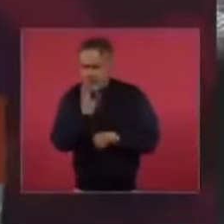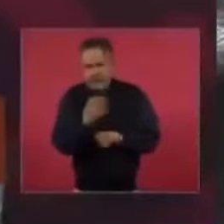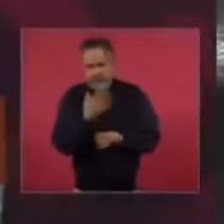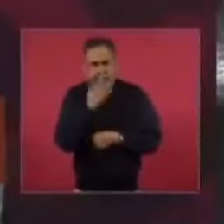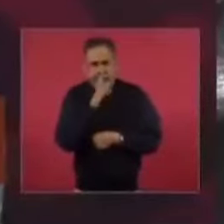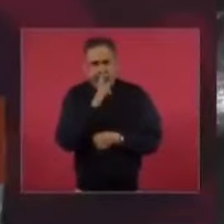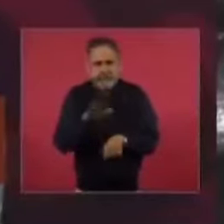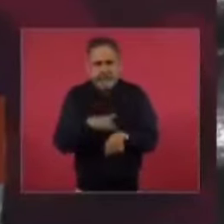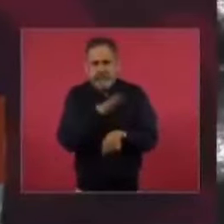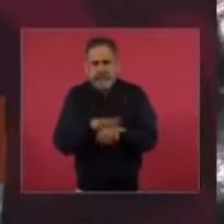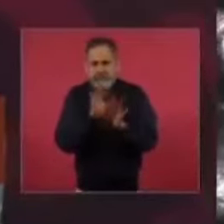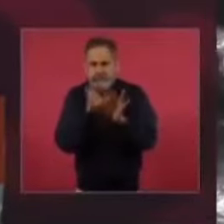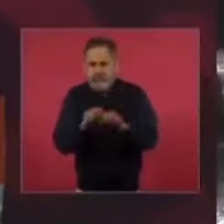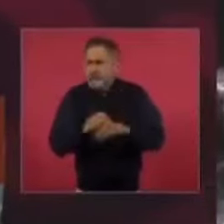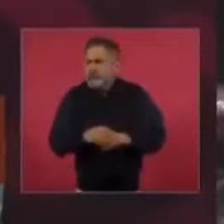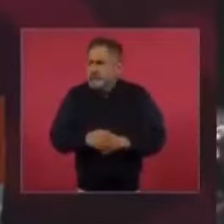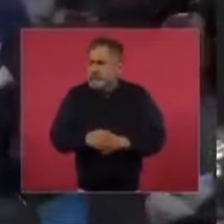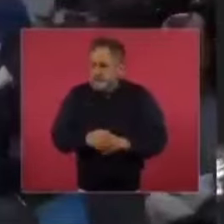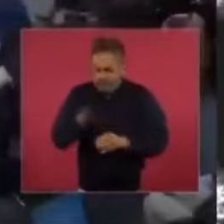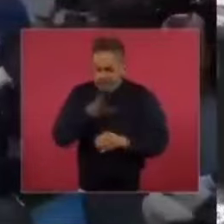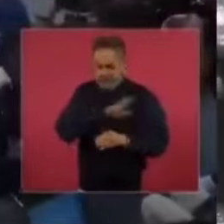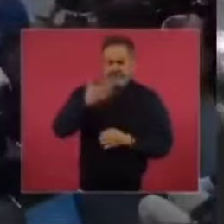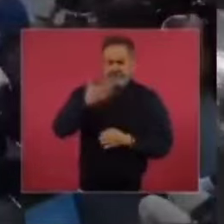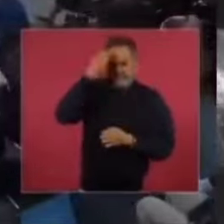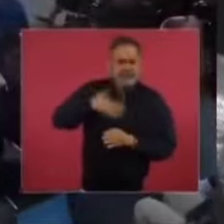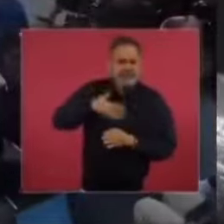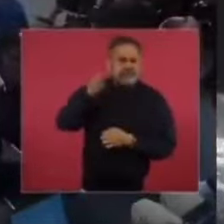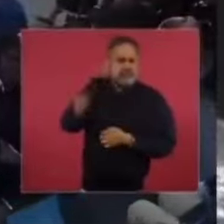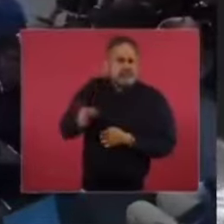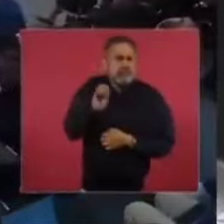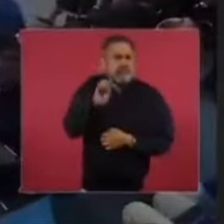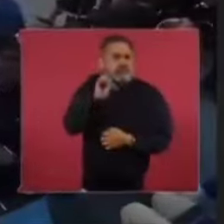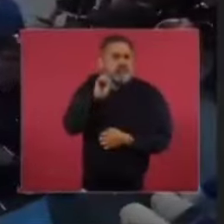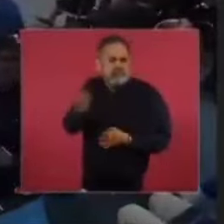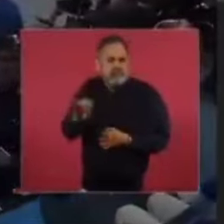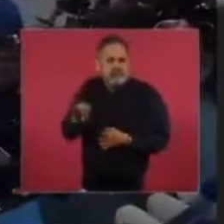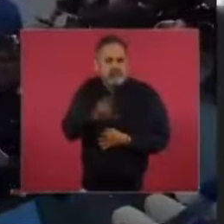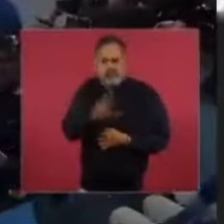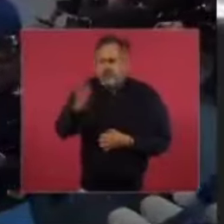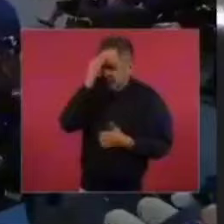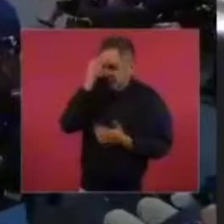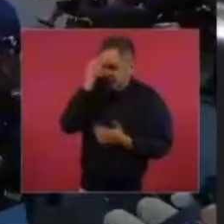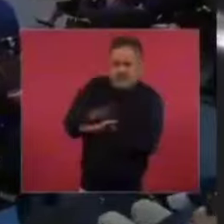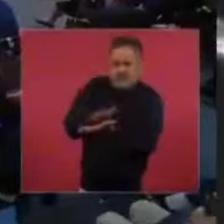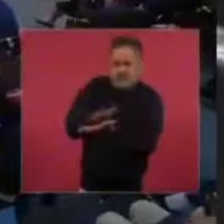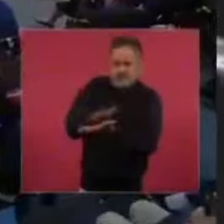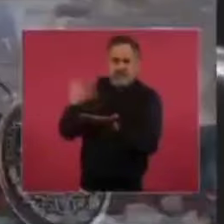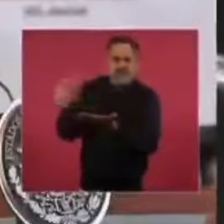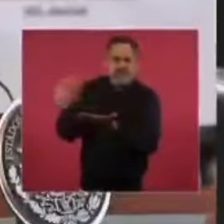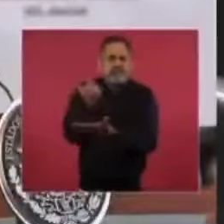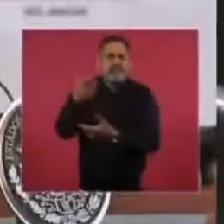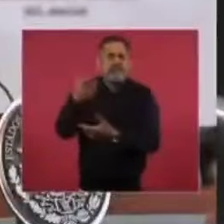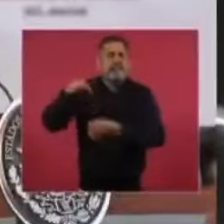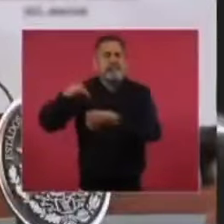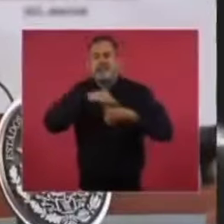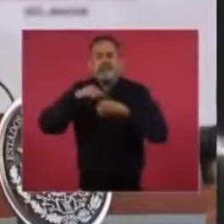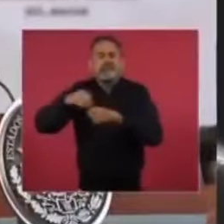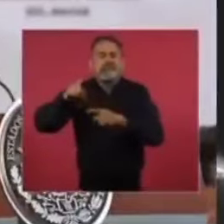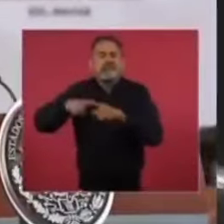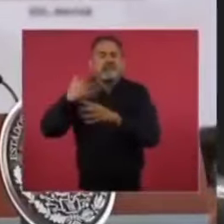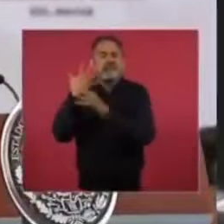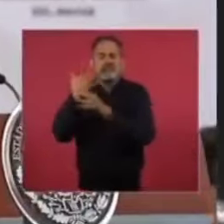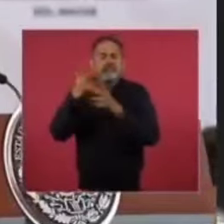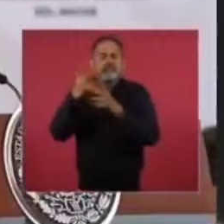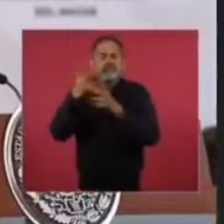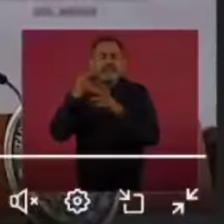cae inclusive en lo absurdo, cae en lo bobo y en lo ridículo, por no decir en lo ignorante. Eso no se puede realizar, es